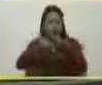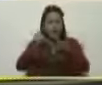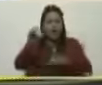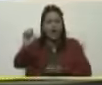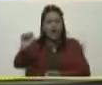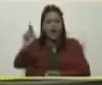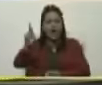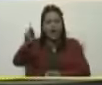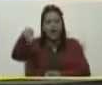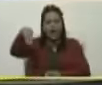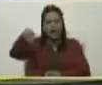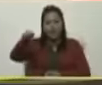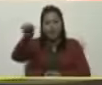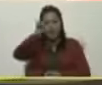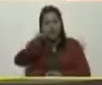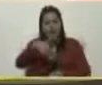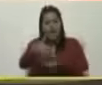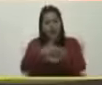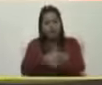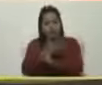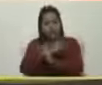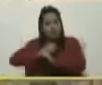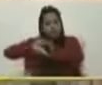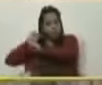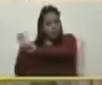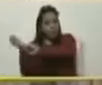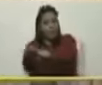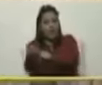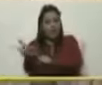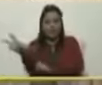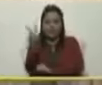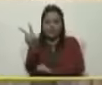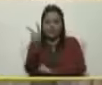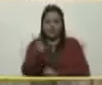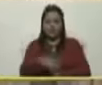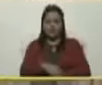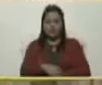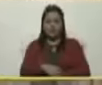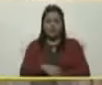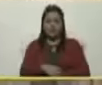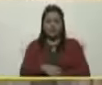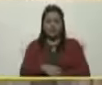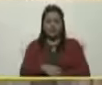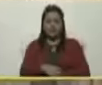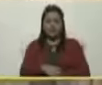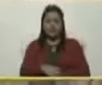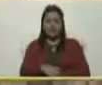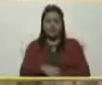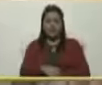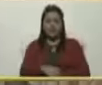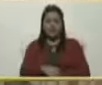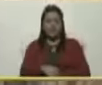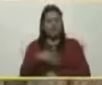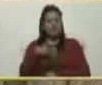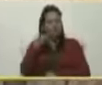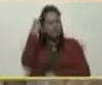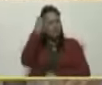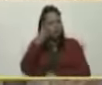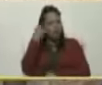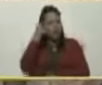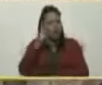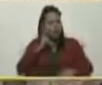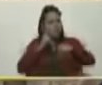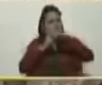Grande Liga venezolano. Yo siempre he creído en la política del encuentro,